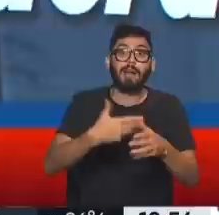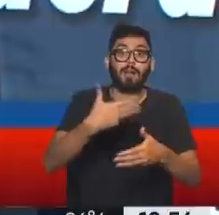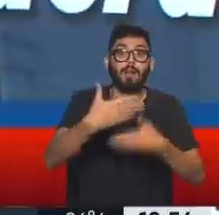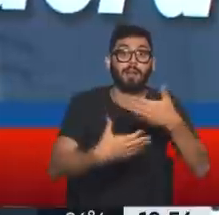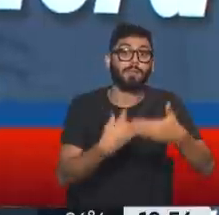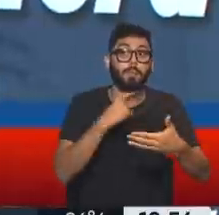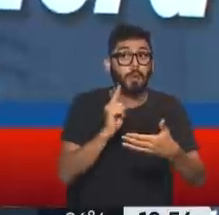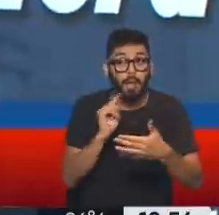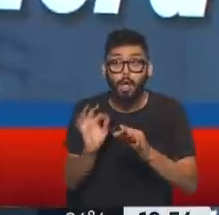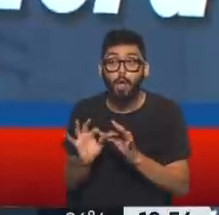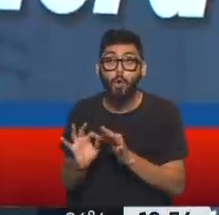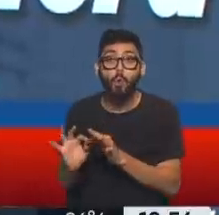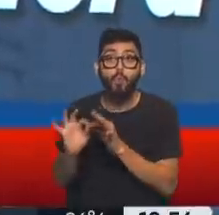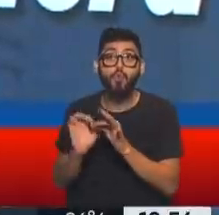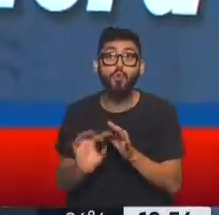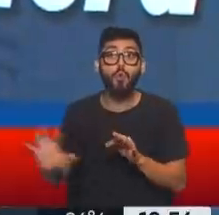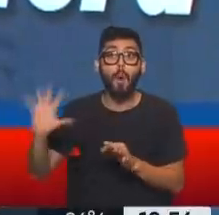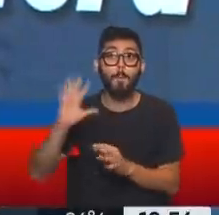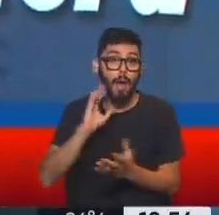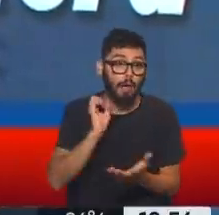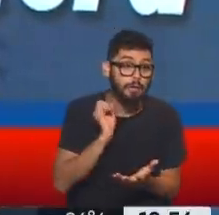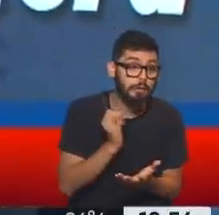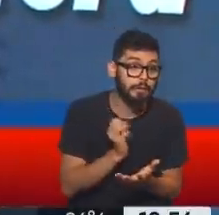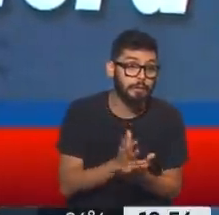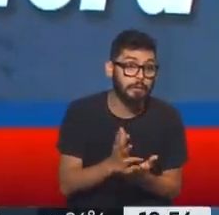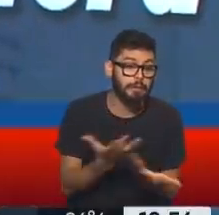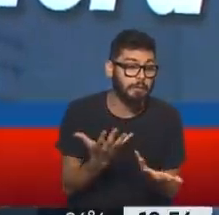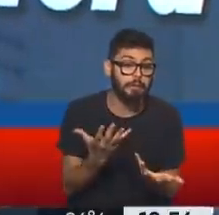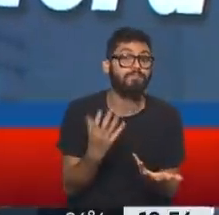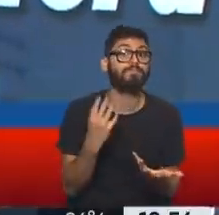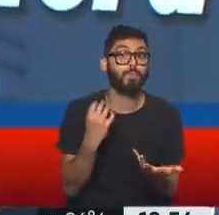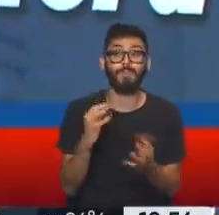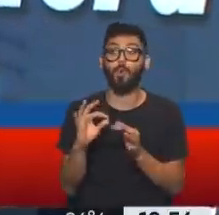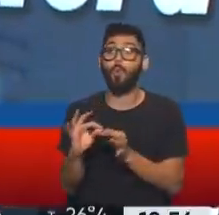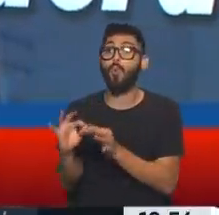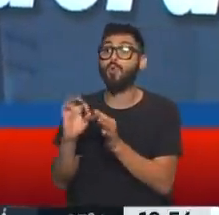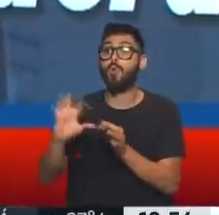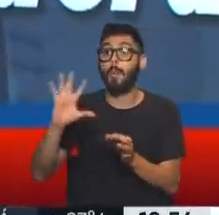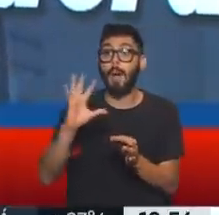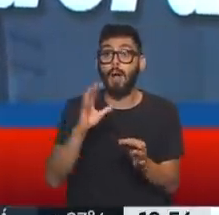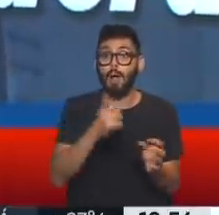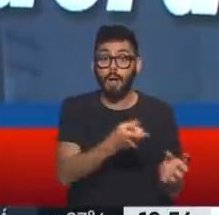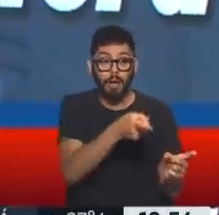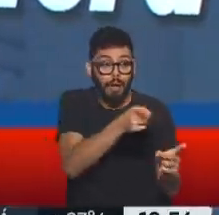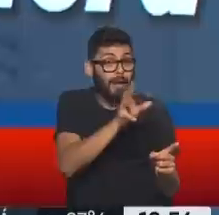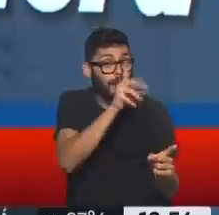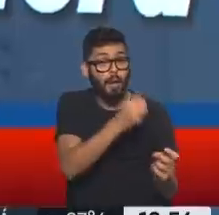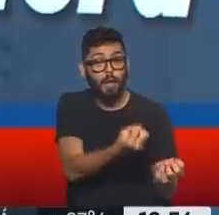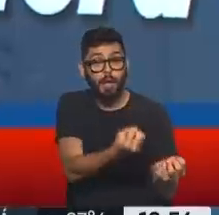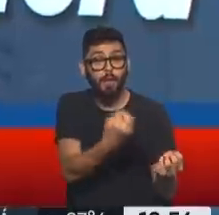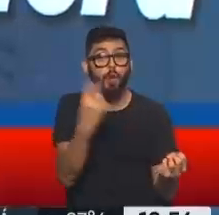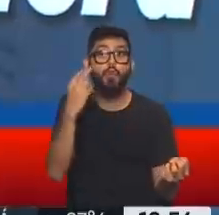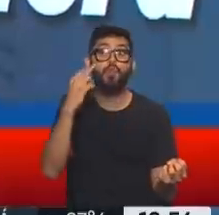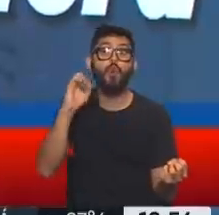europea en las sanciones económicas y financieras porque porque la unión europea importa el 90 por ciento del gas que usa